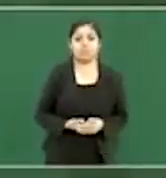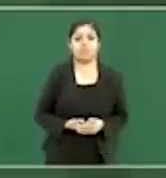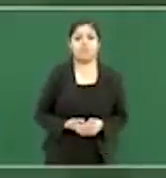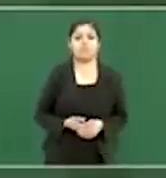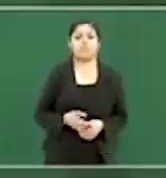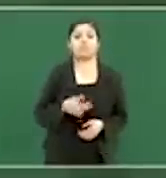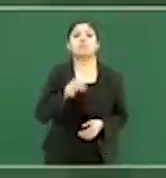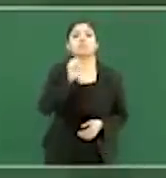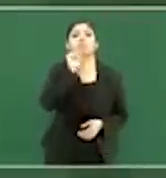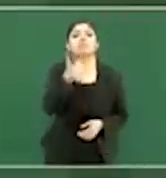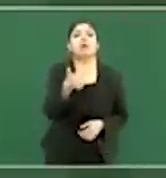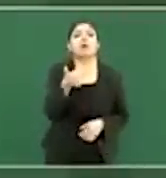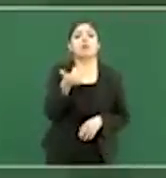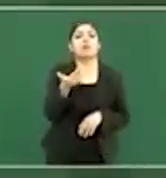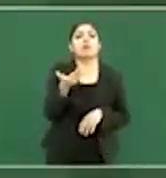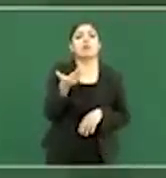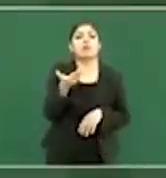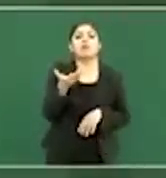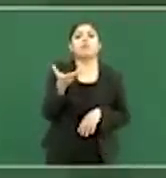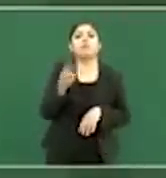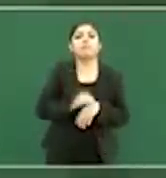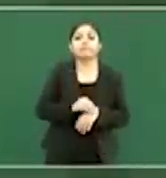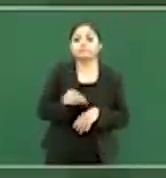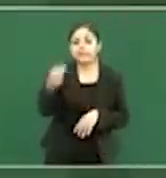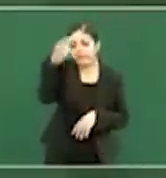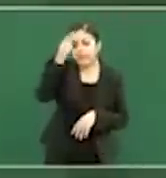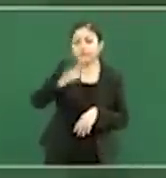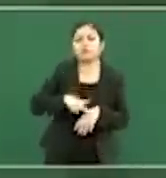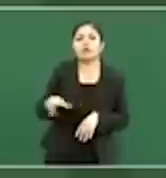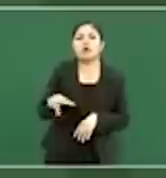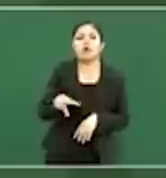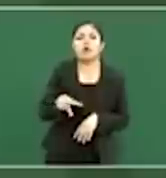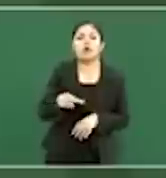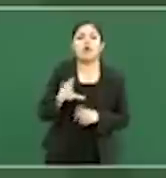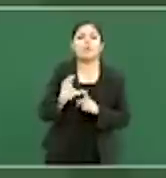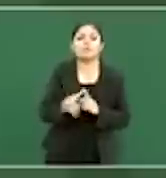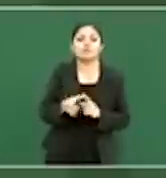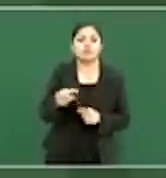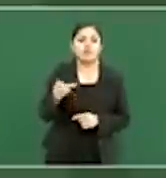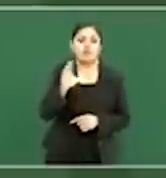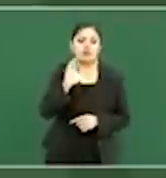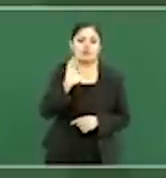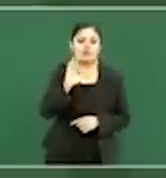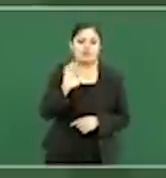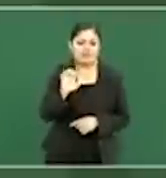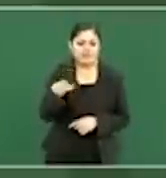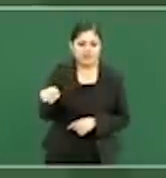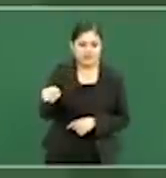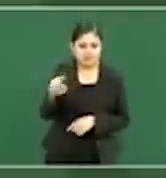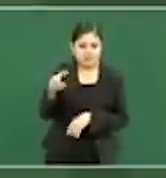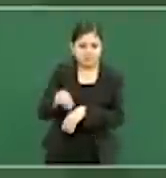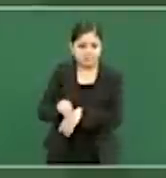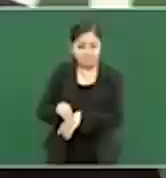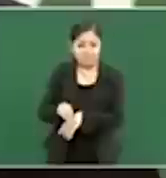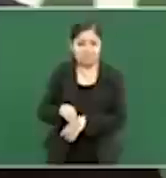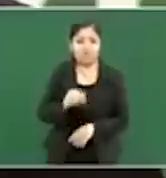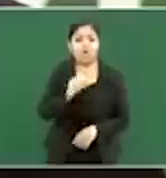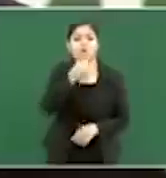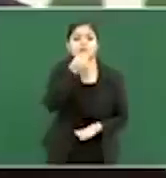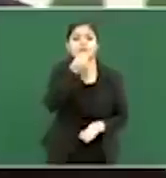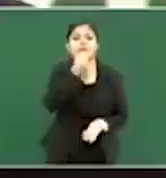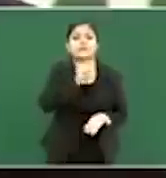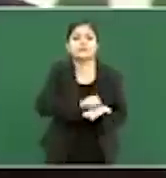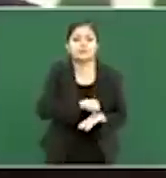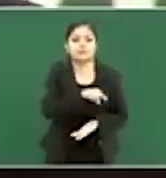sin consulta el director de la Comisión Federal de Electricidad o el secretario o la